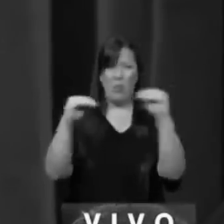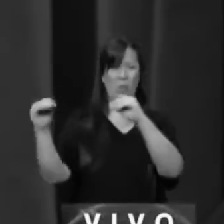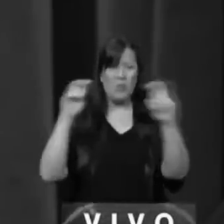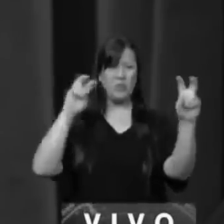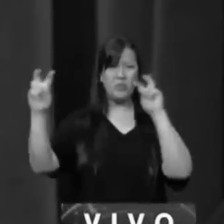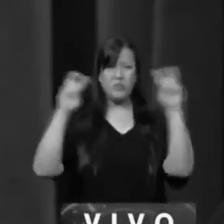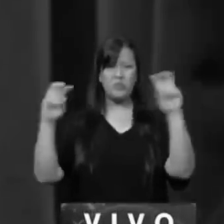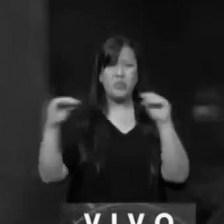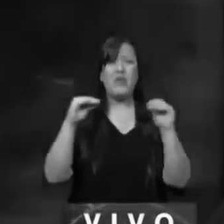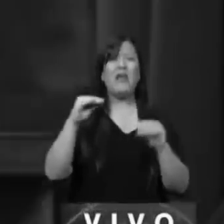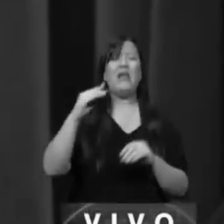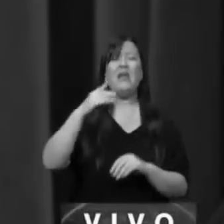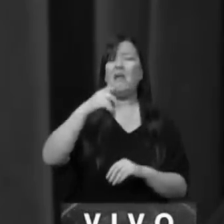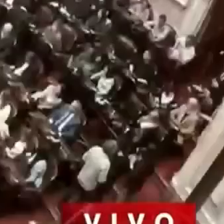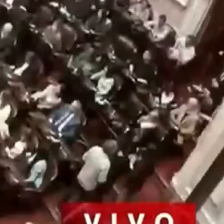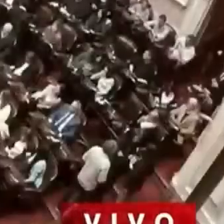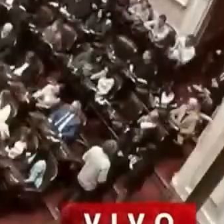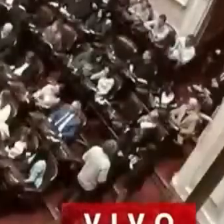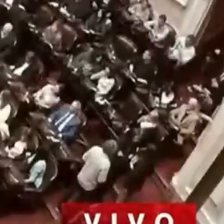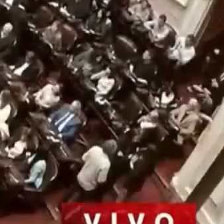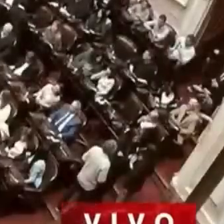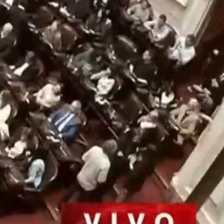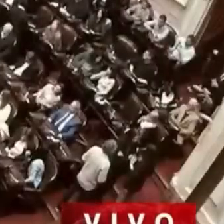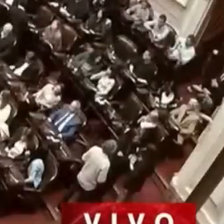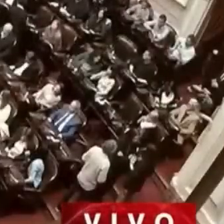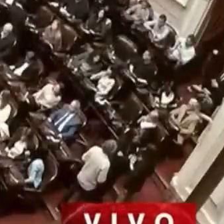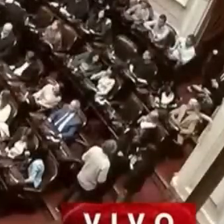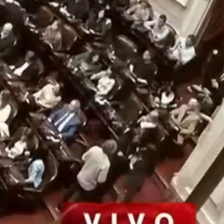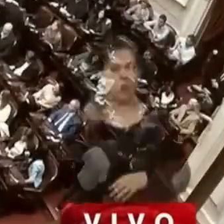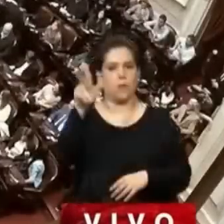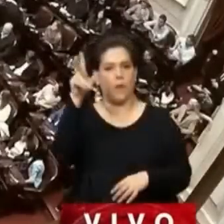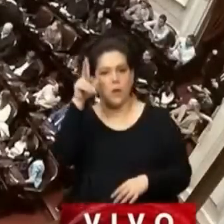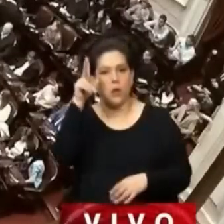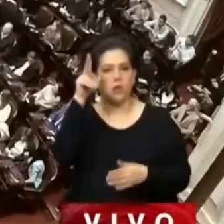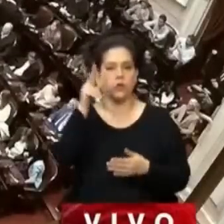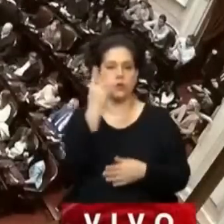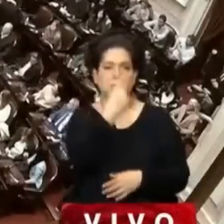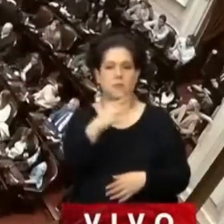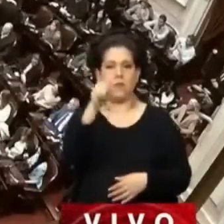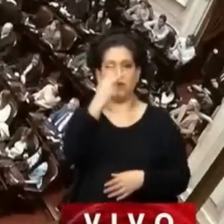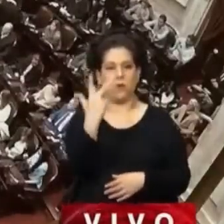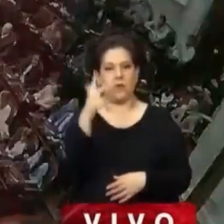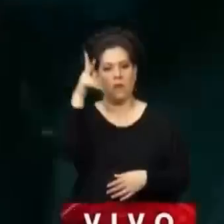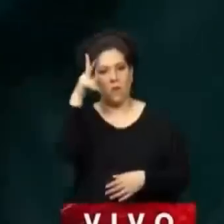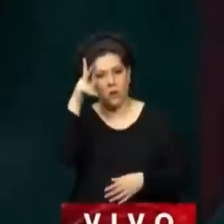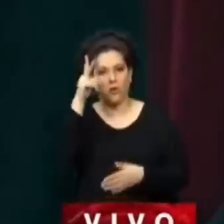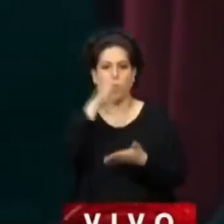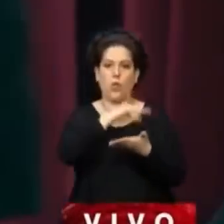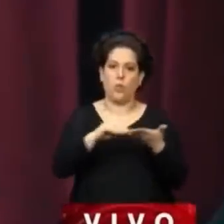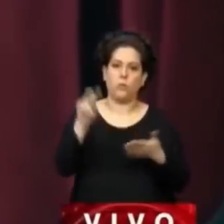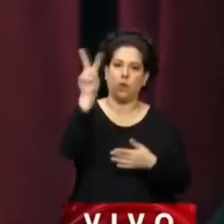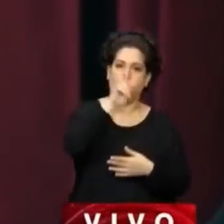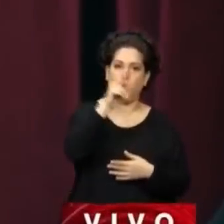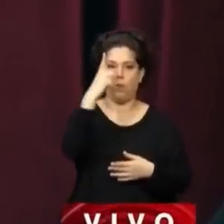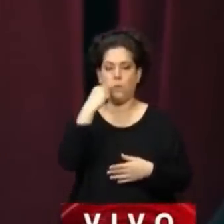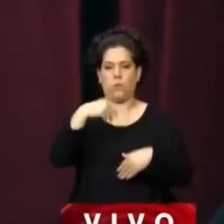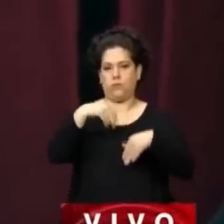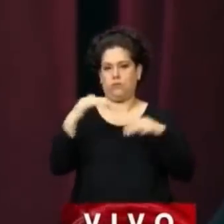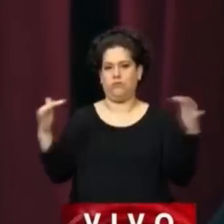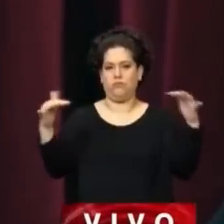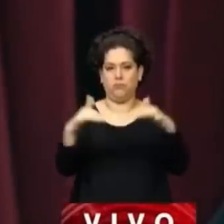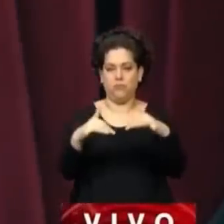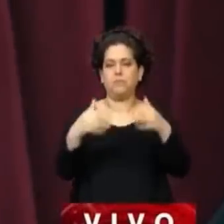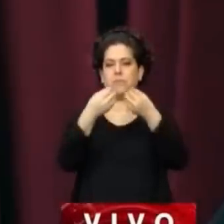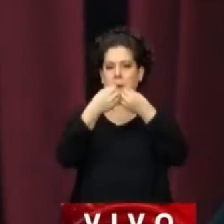Diputado Milei, no grite. Y 8 señores diputadas y señores diputados, queda abierta la